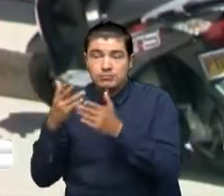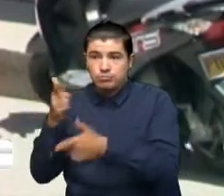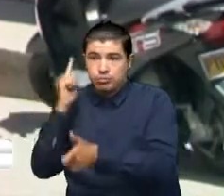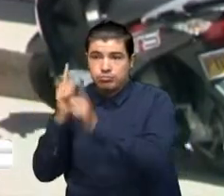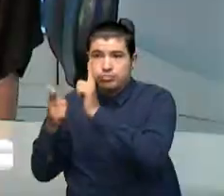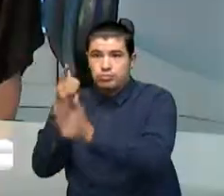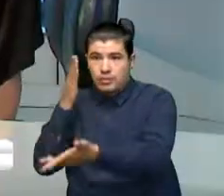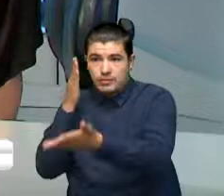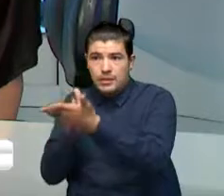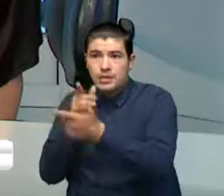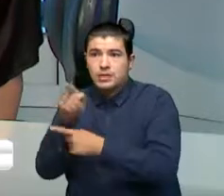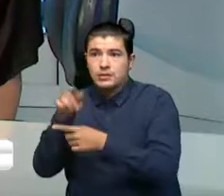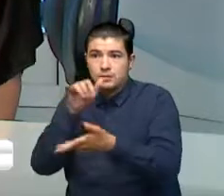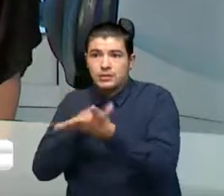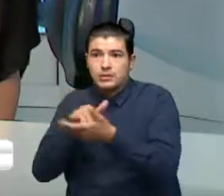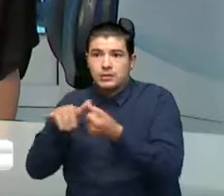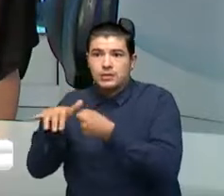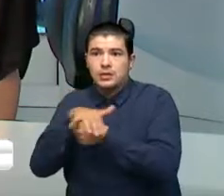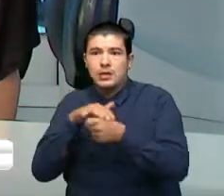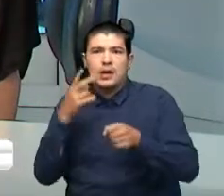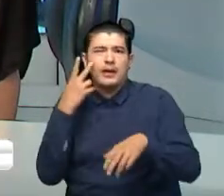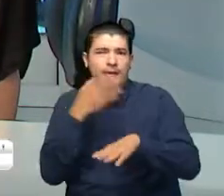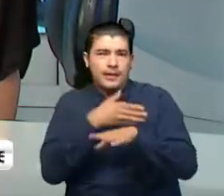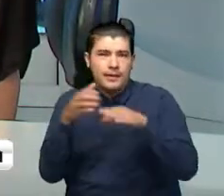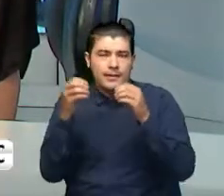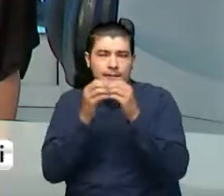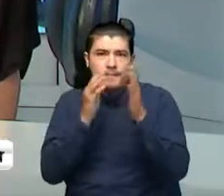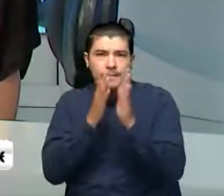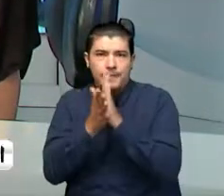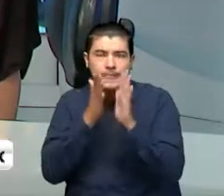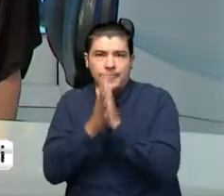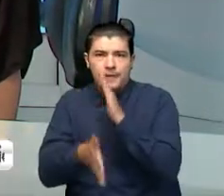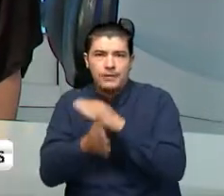impactos con arma de fuego. Es la información desde la ciudad de Málaga. Continúen en estudio. Muy buenas tardes.